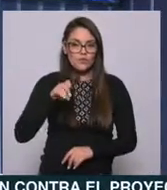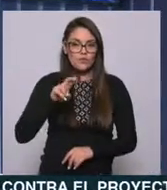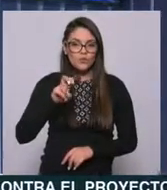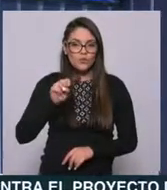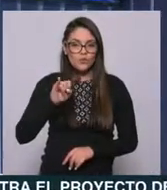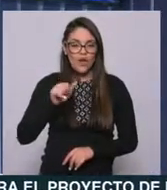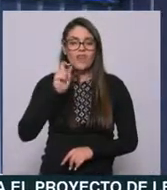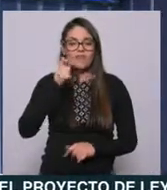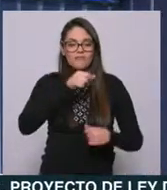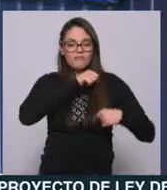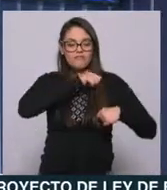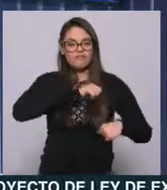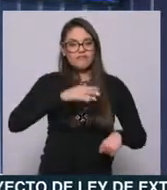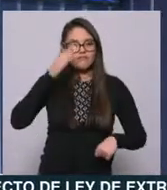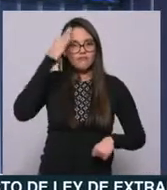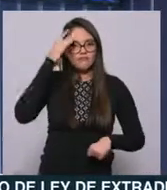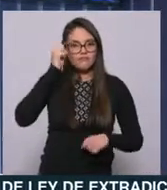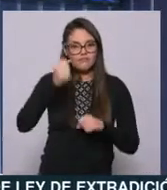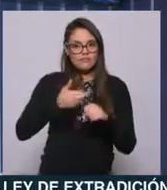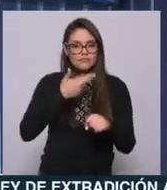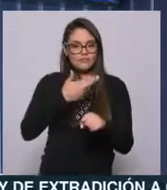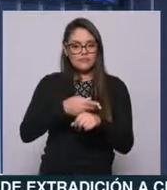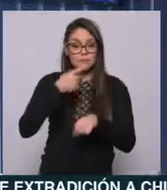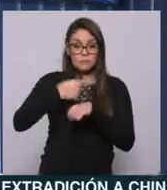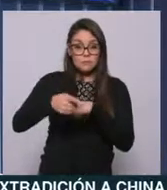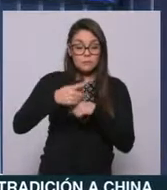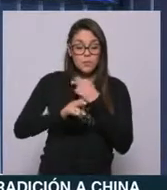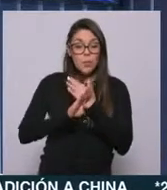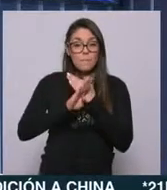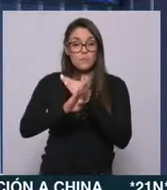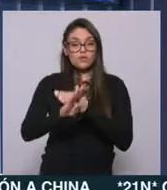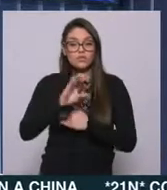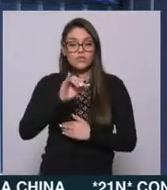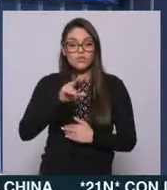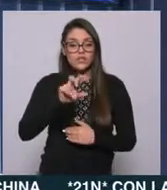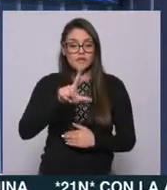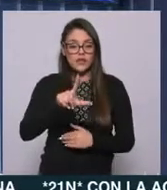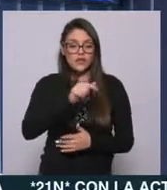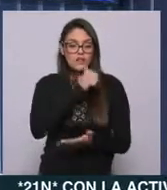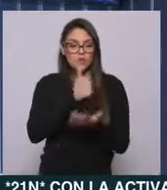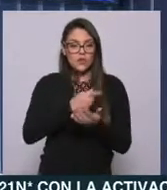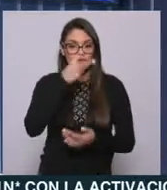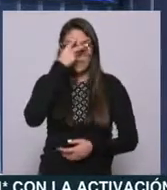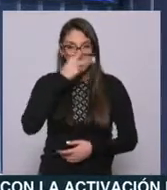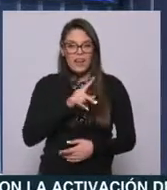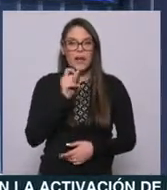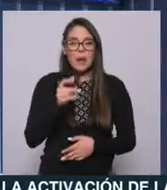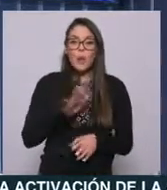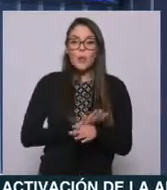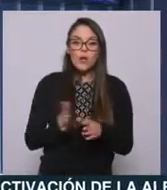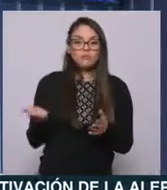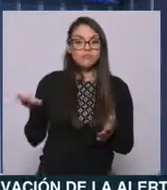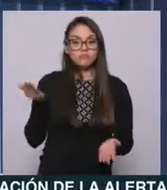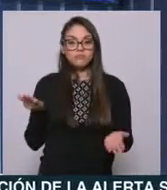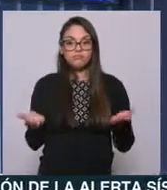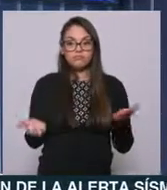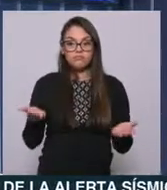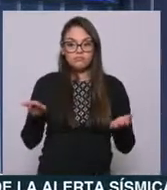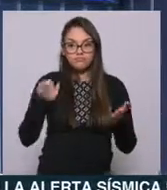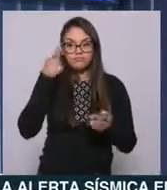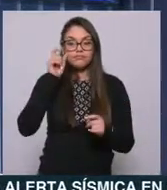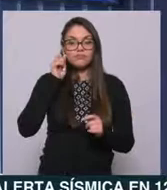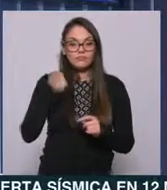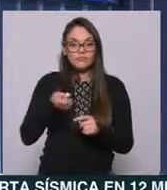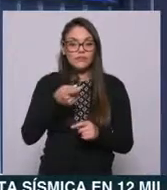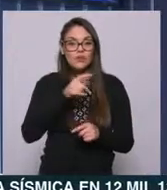titular de la Secretaría de Gestión Integral de Riesgos y Protección Civil de la Ciudad de México. Con ella vamos a realizar un balance del macrosimulacro que se vivió hoy en